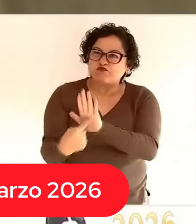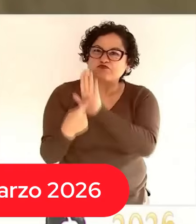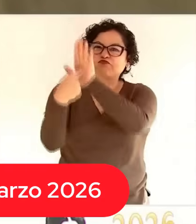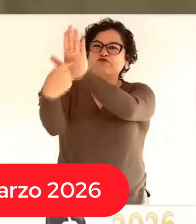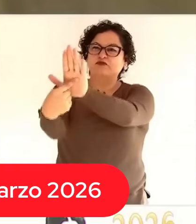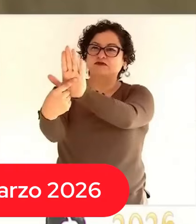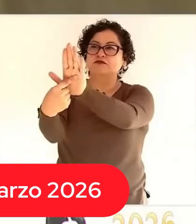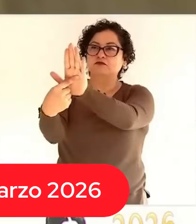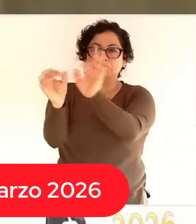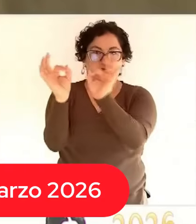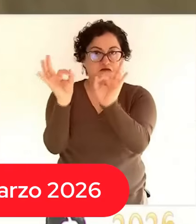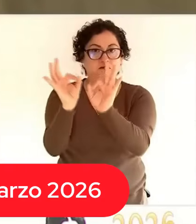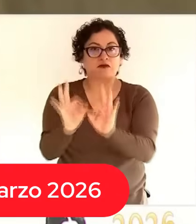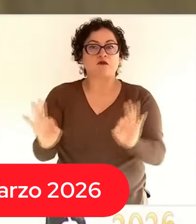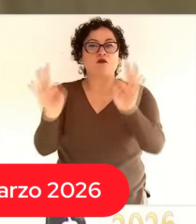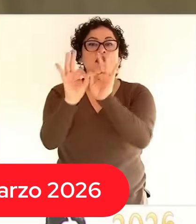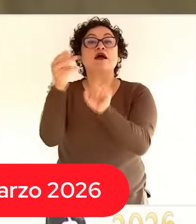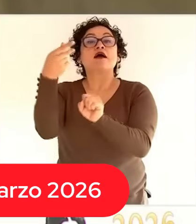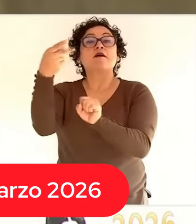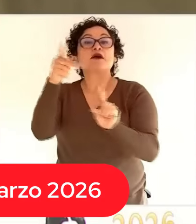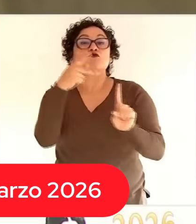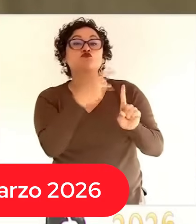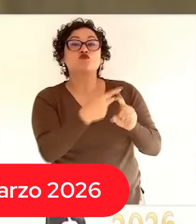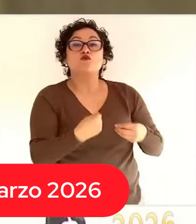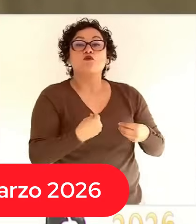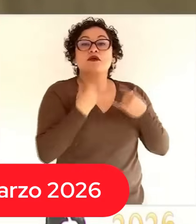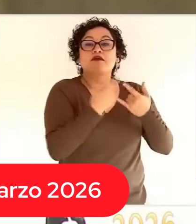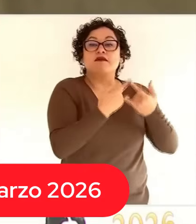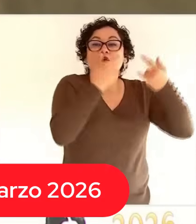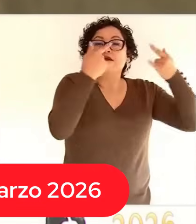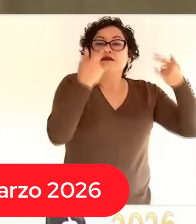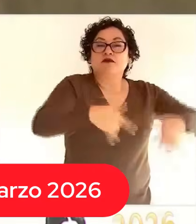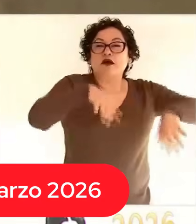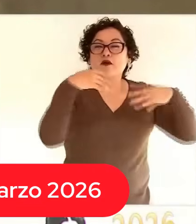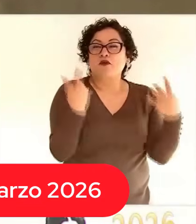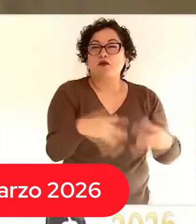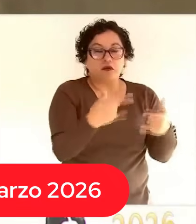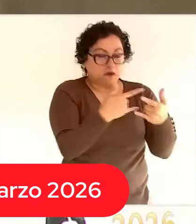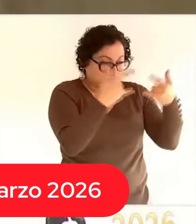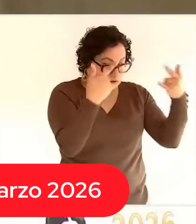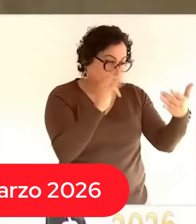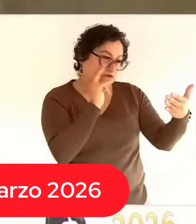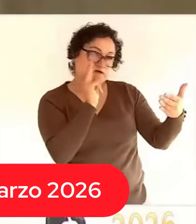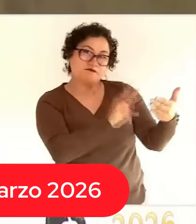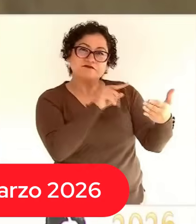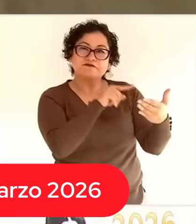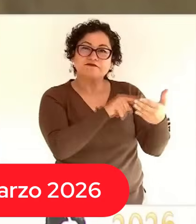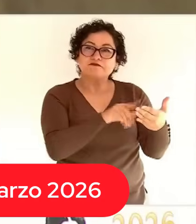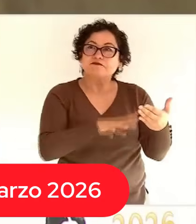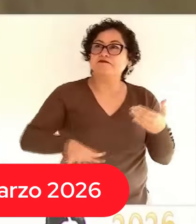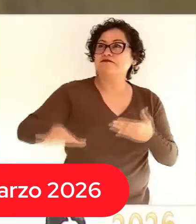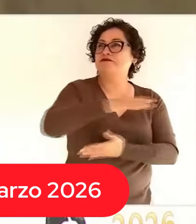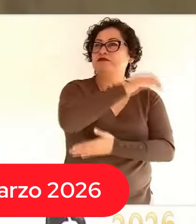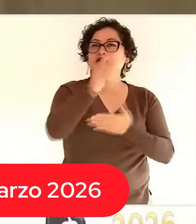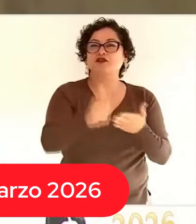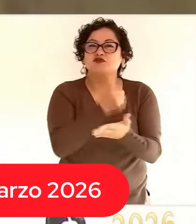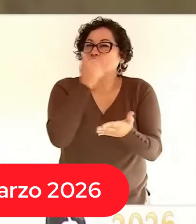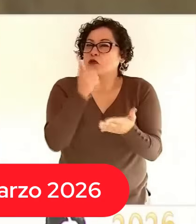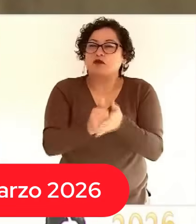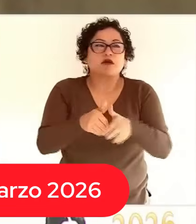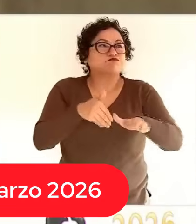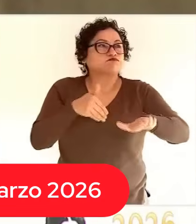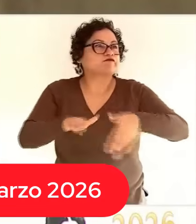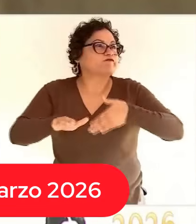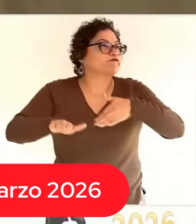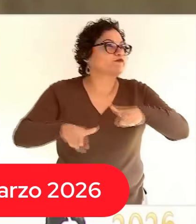vida cotidiana. Las crónicas la retratan caminando por esta ciudad, cercana a la gente,